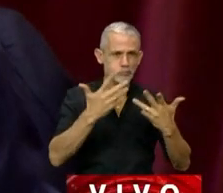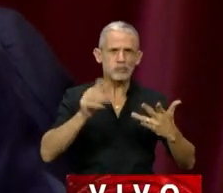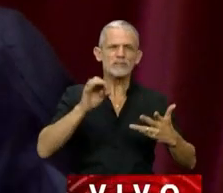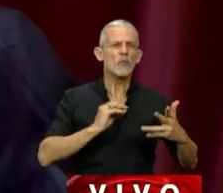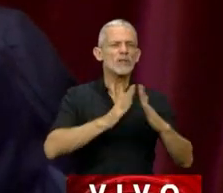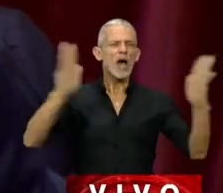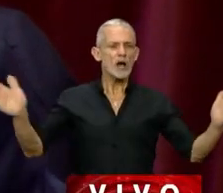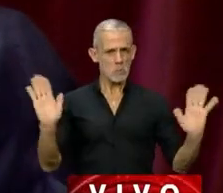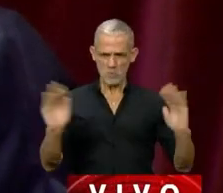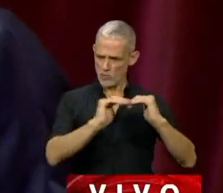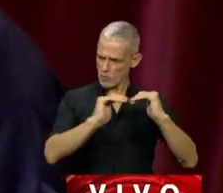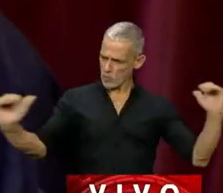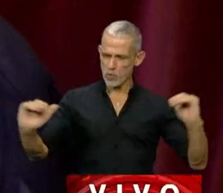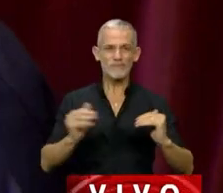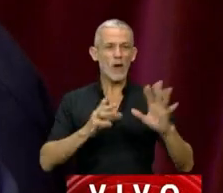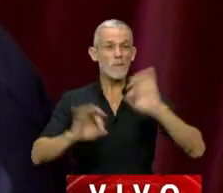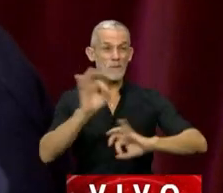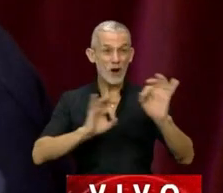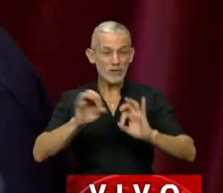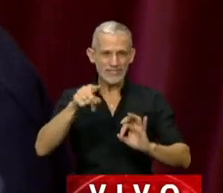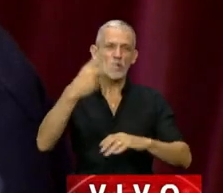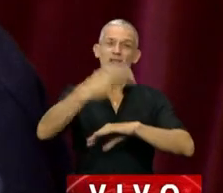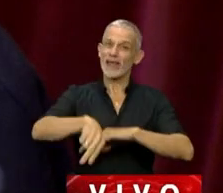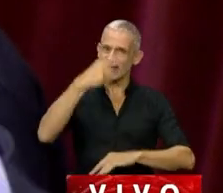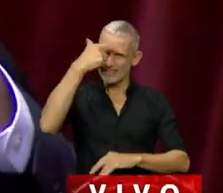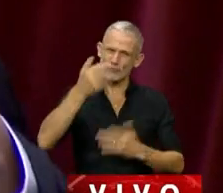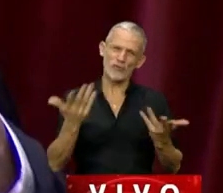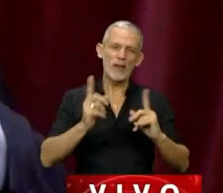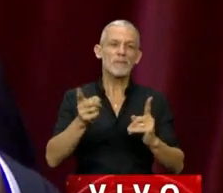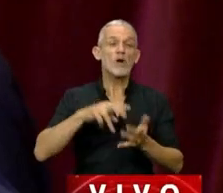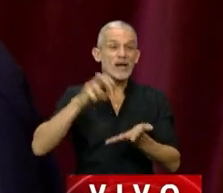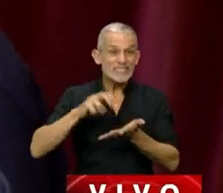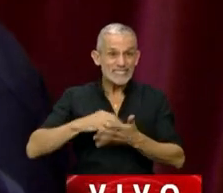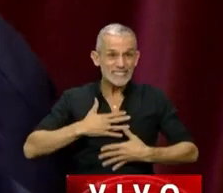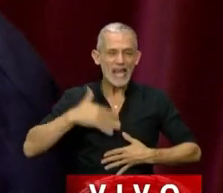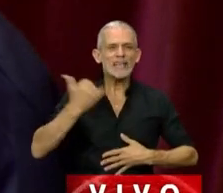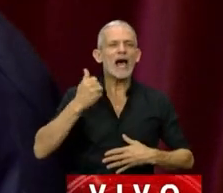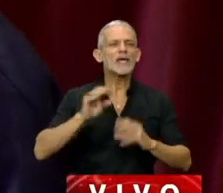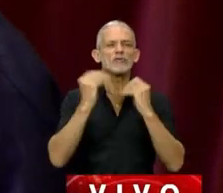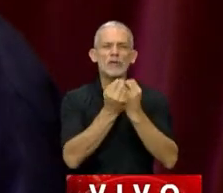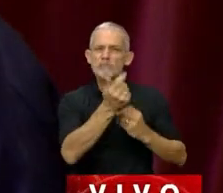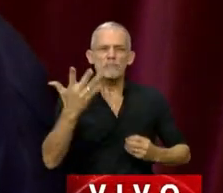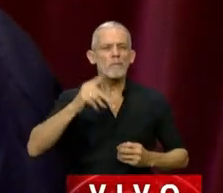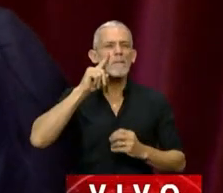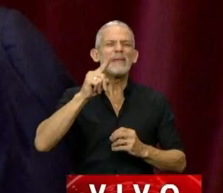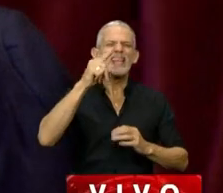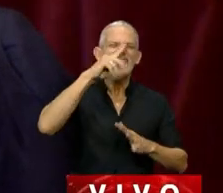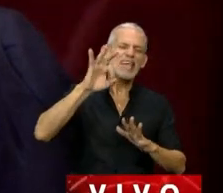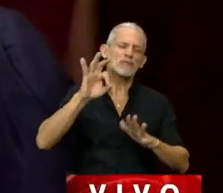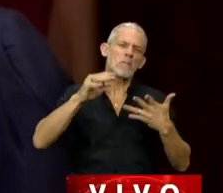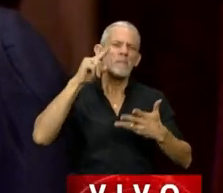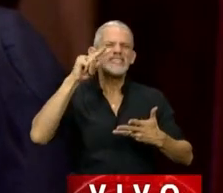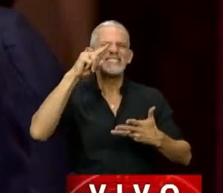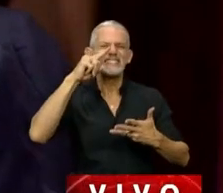incertidumbre. Ahora, con este proyecto de los taxis, en Salta nosotros tenemos 1.500, 1.700